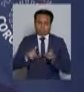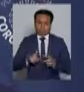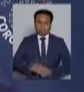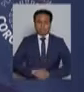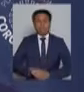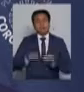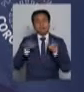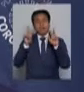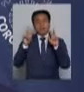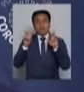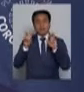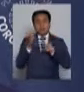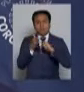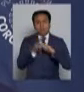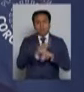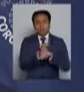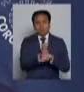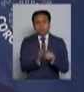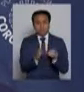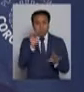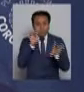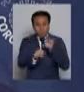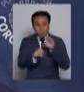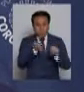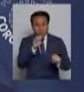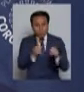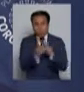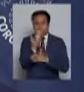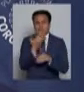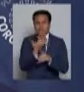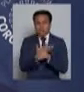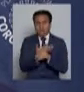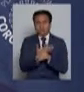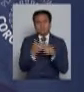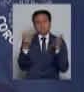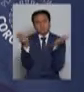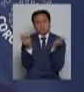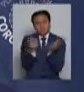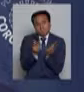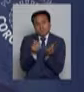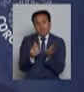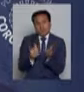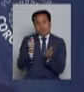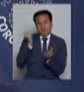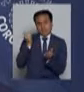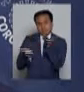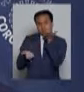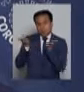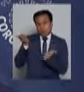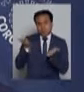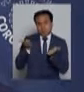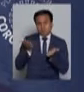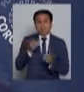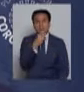relación a casos nuevos diagnosticados, tenemos una leve reducción respecto al día anterior,